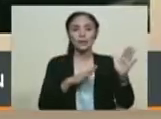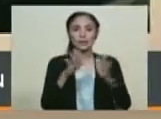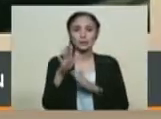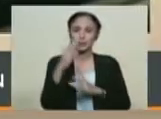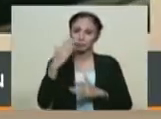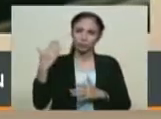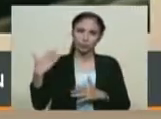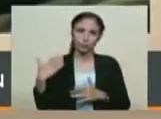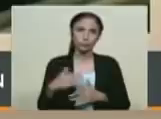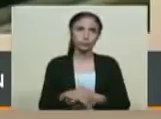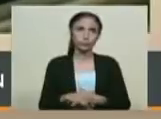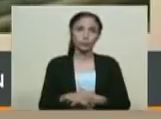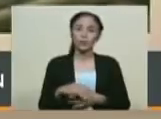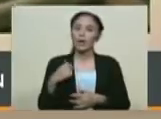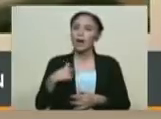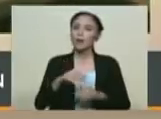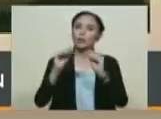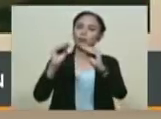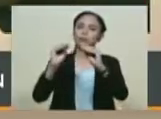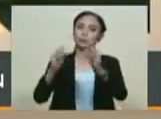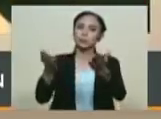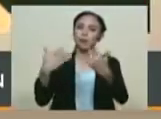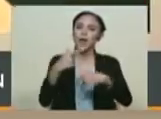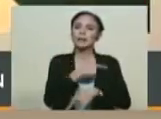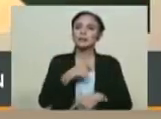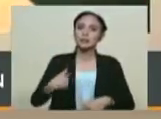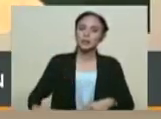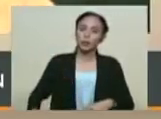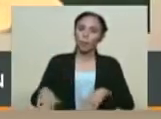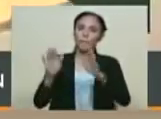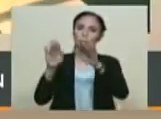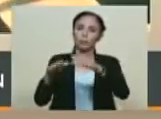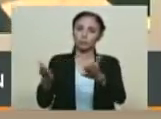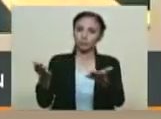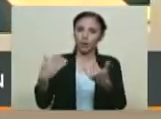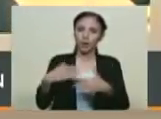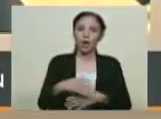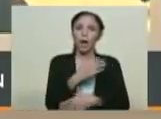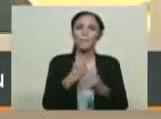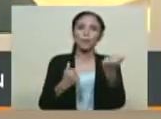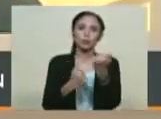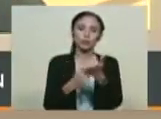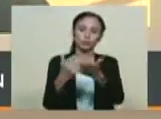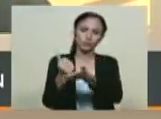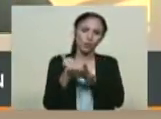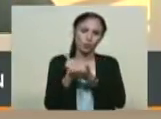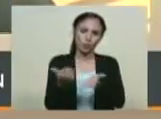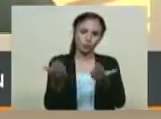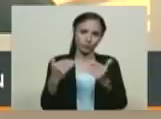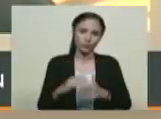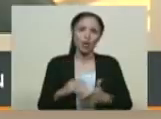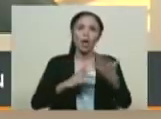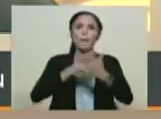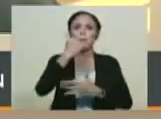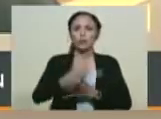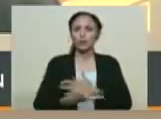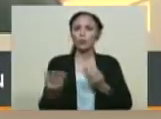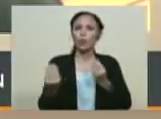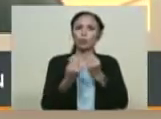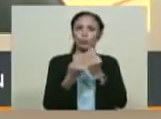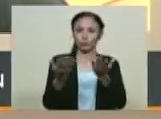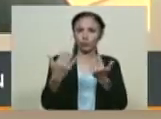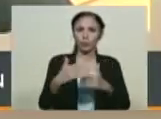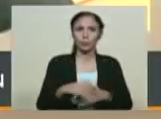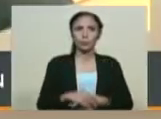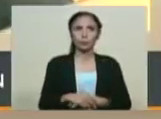2015. Y llamé al Fondo Chino Venezuela. Llamé a la China y le dije a los chinos, vamos a hacer un proyecto conjunto. Y